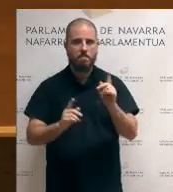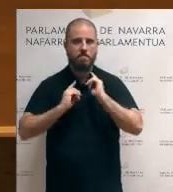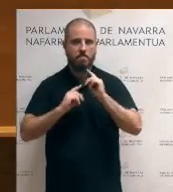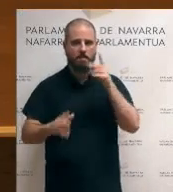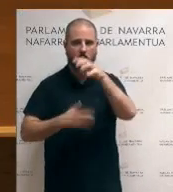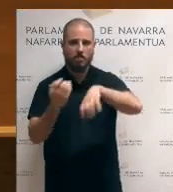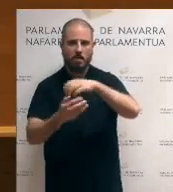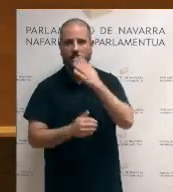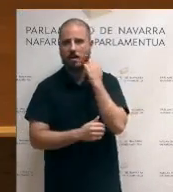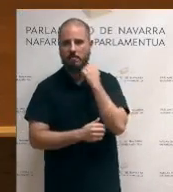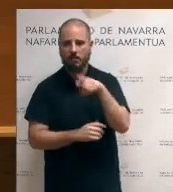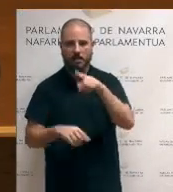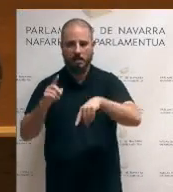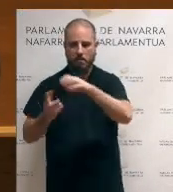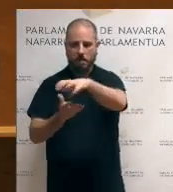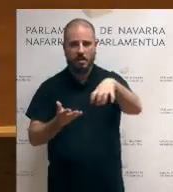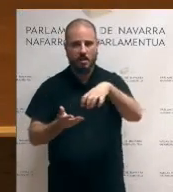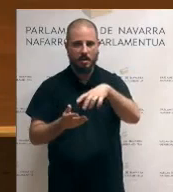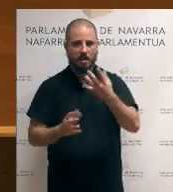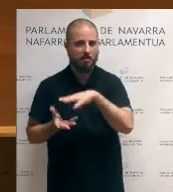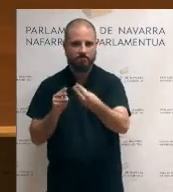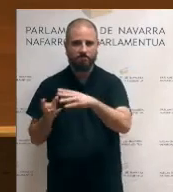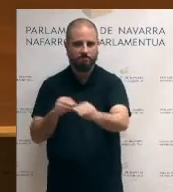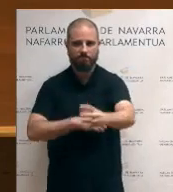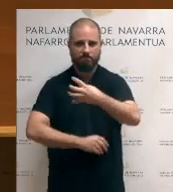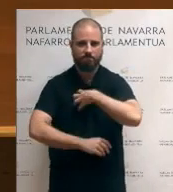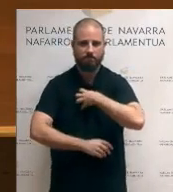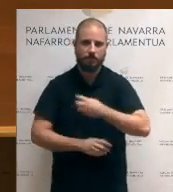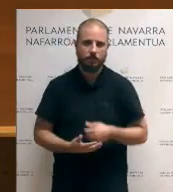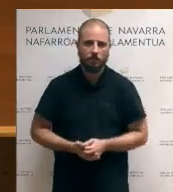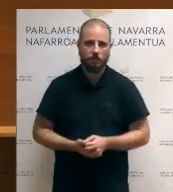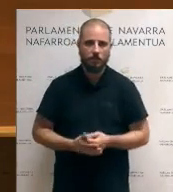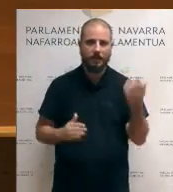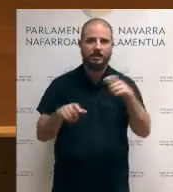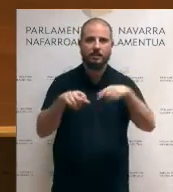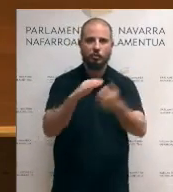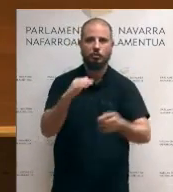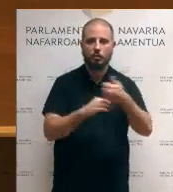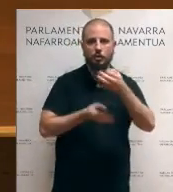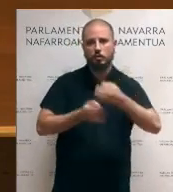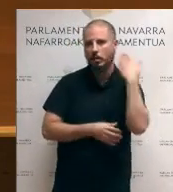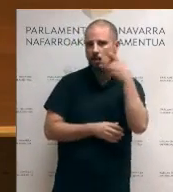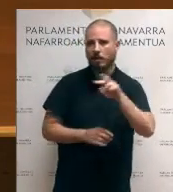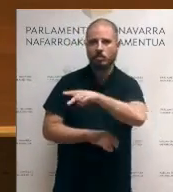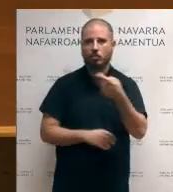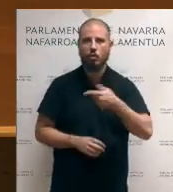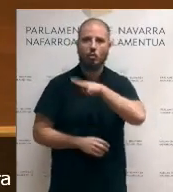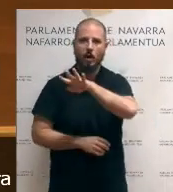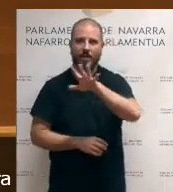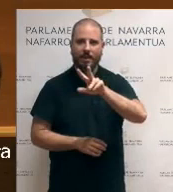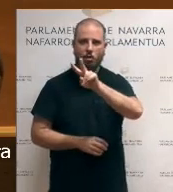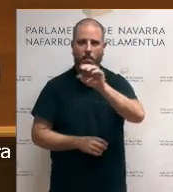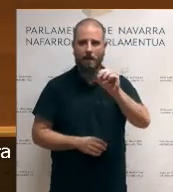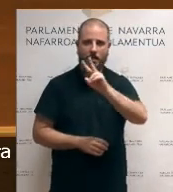de las necesidades de cada centro. Y quiero recordar que cuando el Tribunal Superior de Justicia de Navarra, a través de la resolución 45-2020, anuló